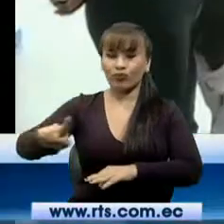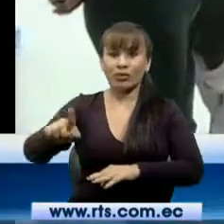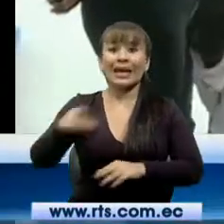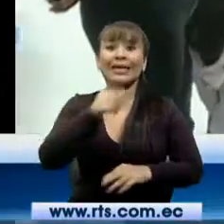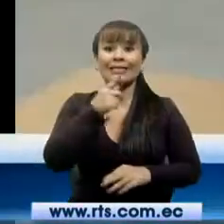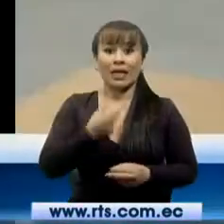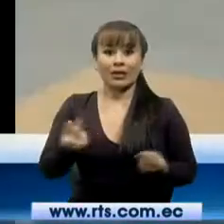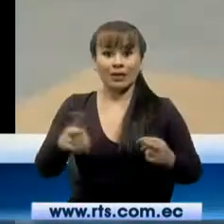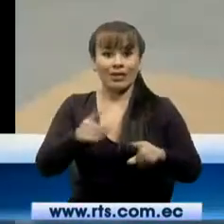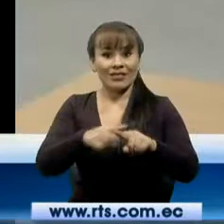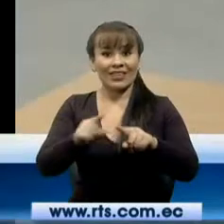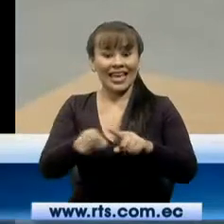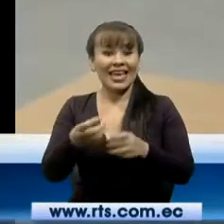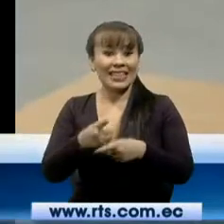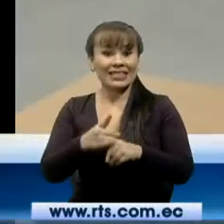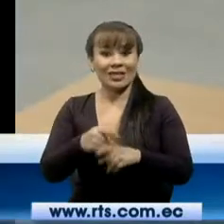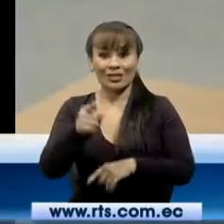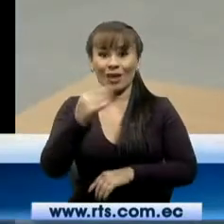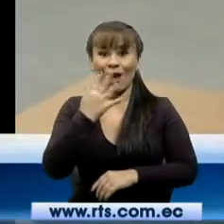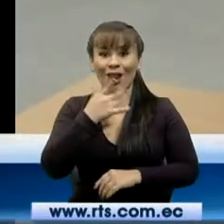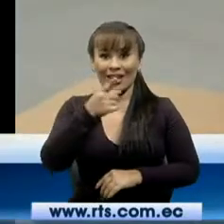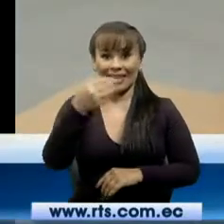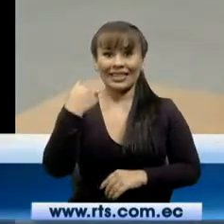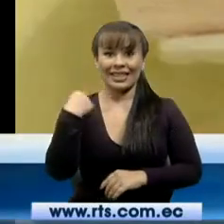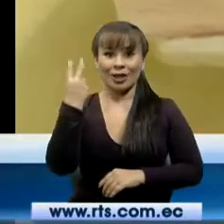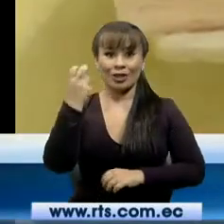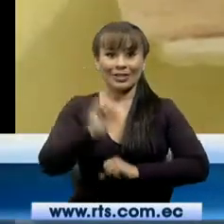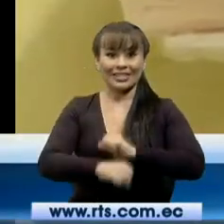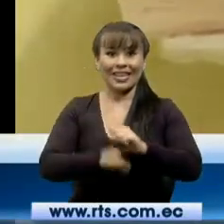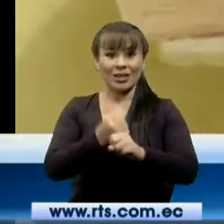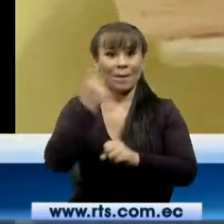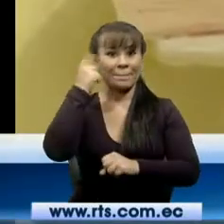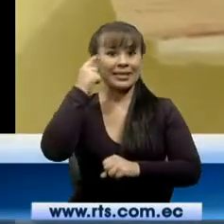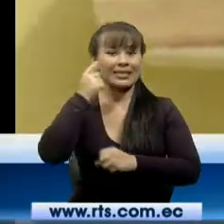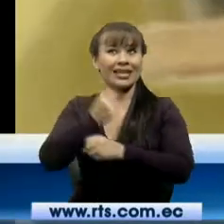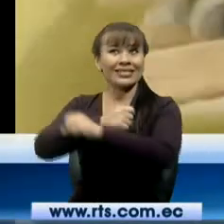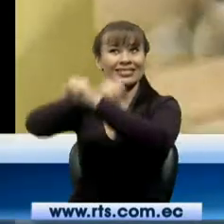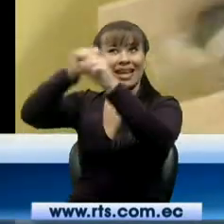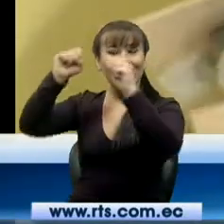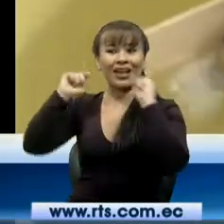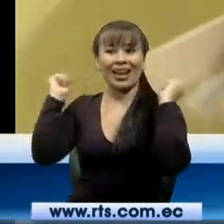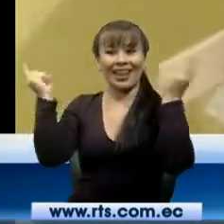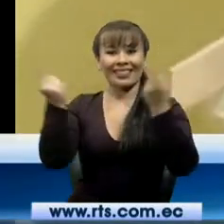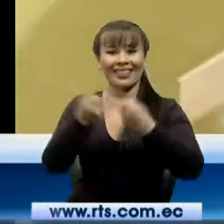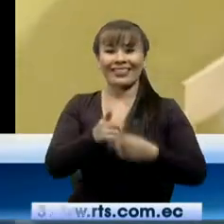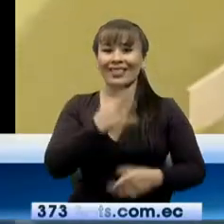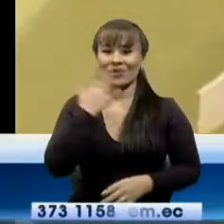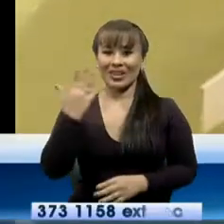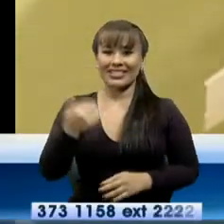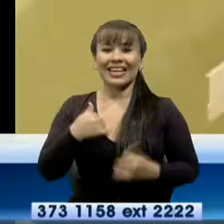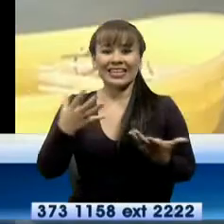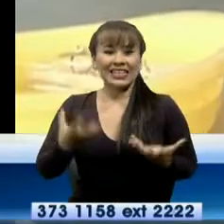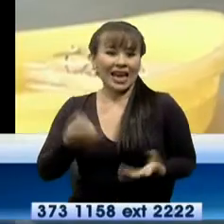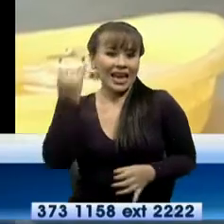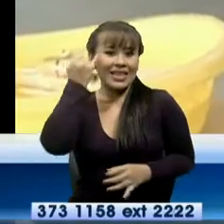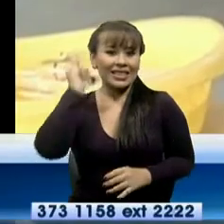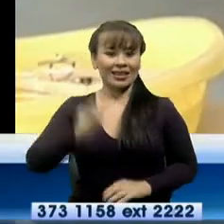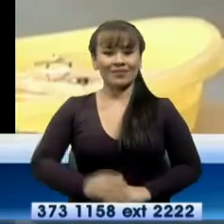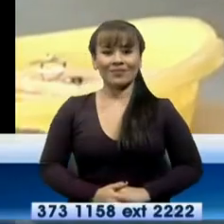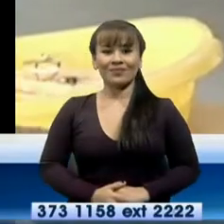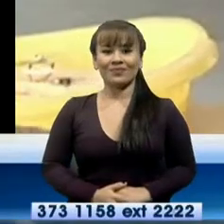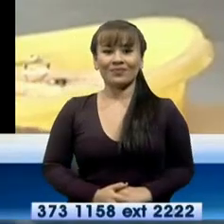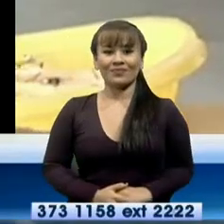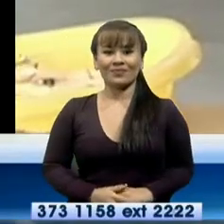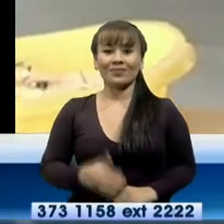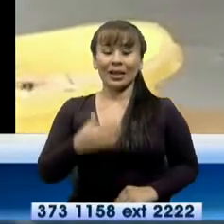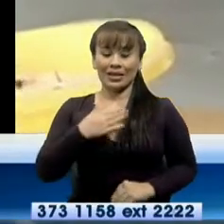llegaron con sus diseños ecológicos. Franco tiene 12 años y piensa en salvar al planeta. Nos contó que de grande quiere ser inventor. Esta base